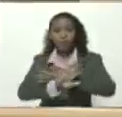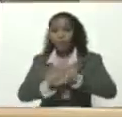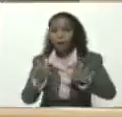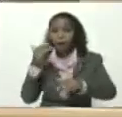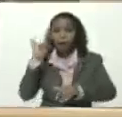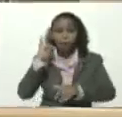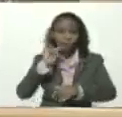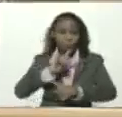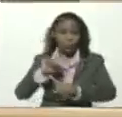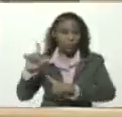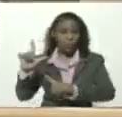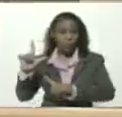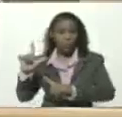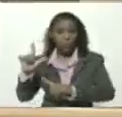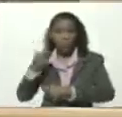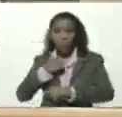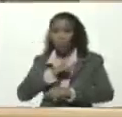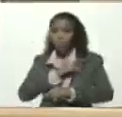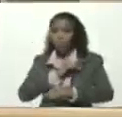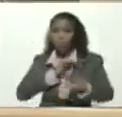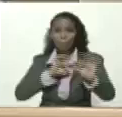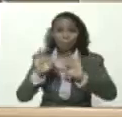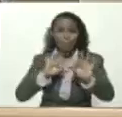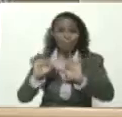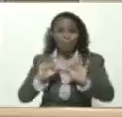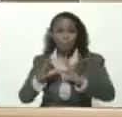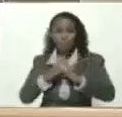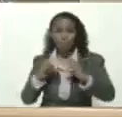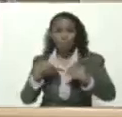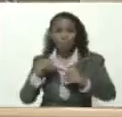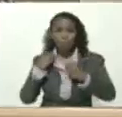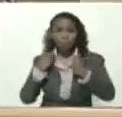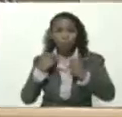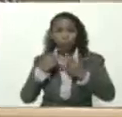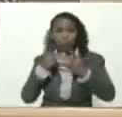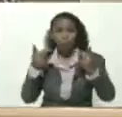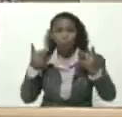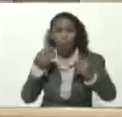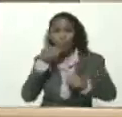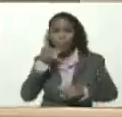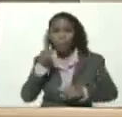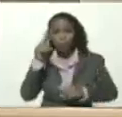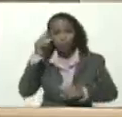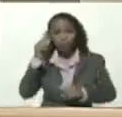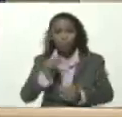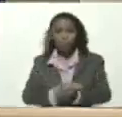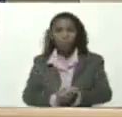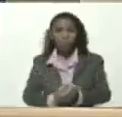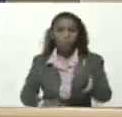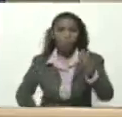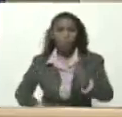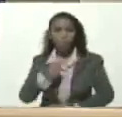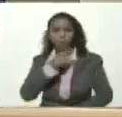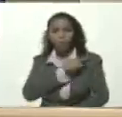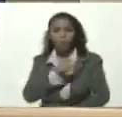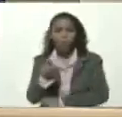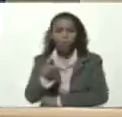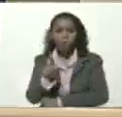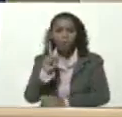tenemos. Estamos preparando todo para su publicación en los próximos días, una vez cumplido